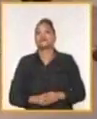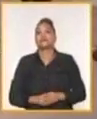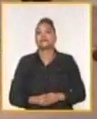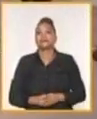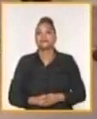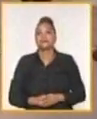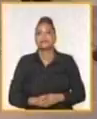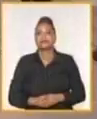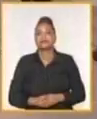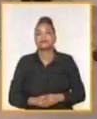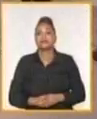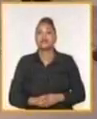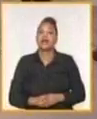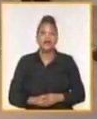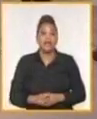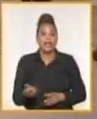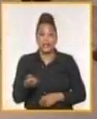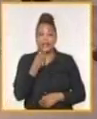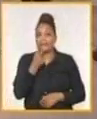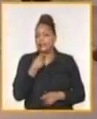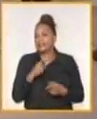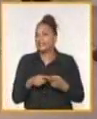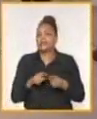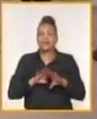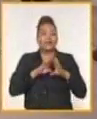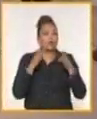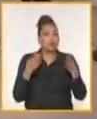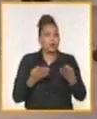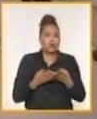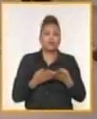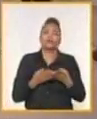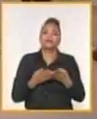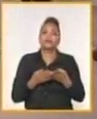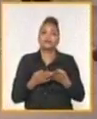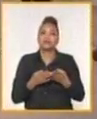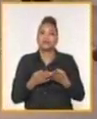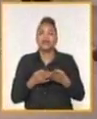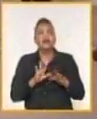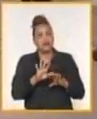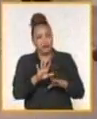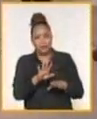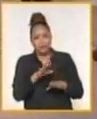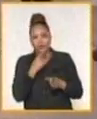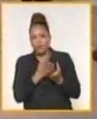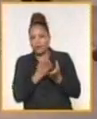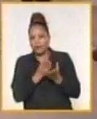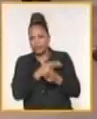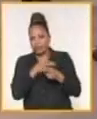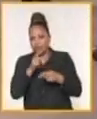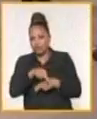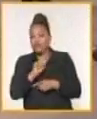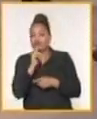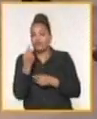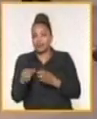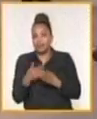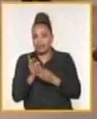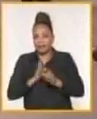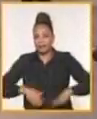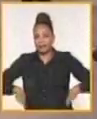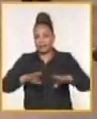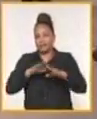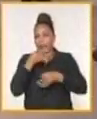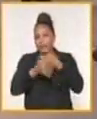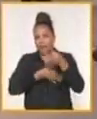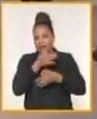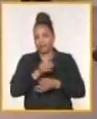perfectamente. Pero es que si la medicina todo... mira, vamos a dejar... Un día vamos a dar una clase de historia aquí. Son potencia y